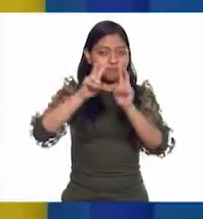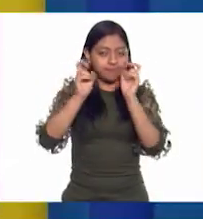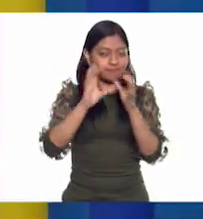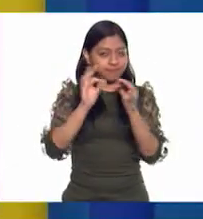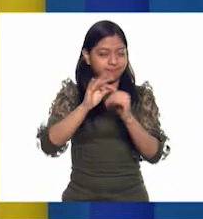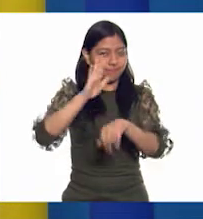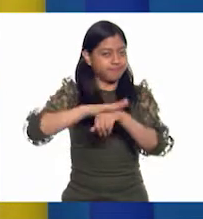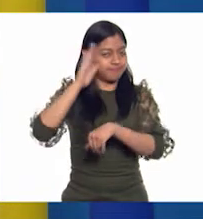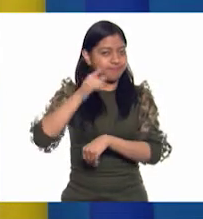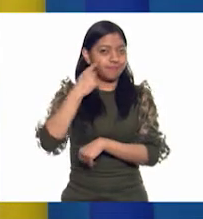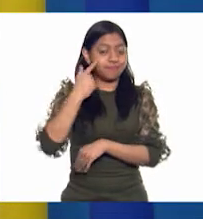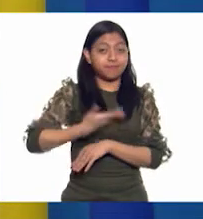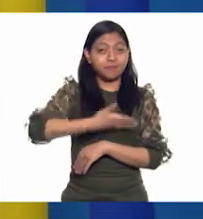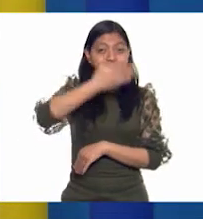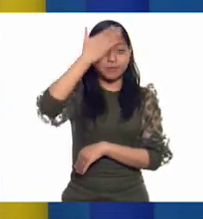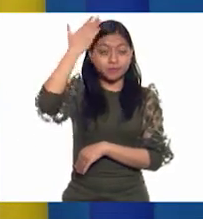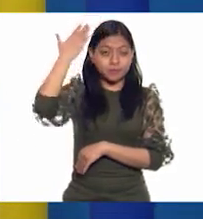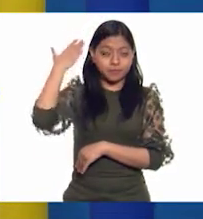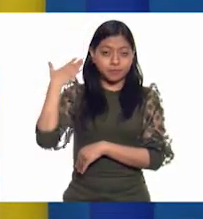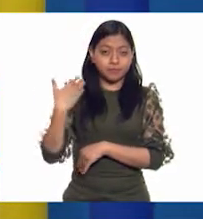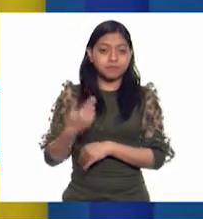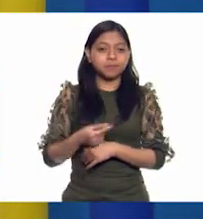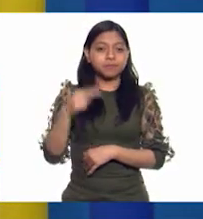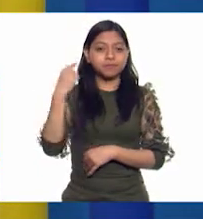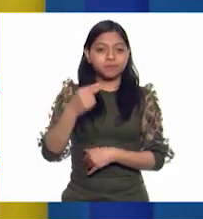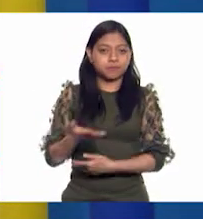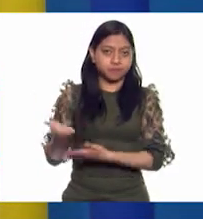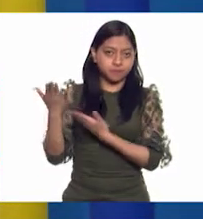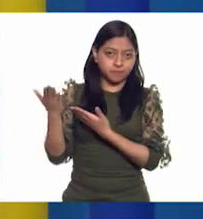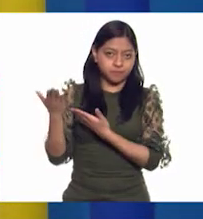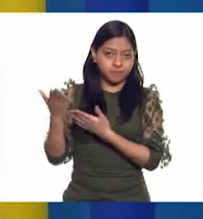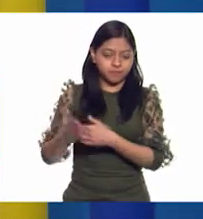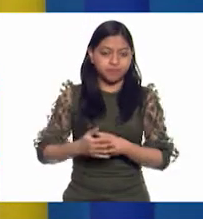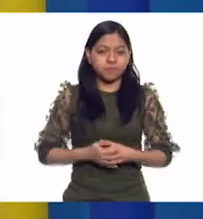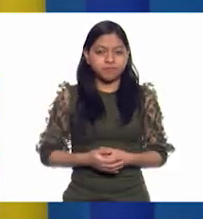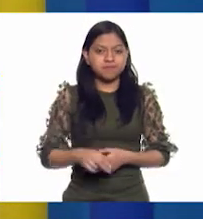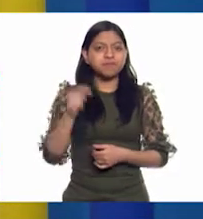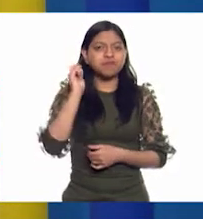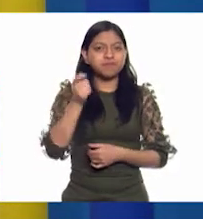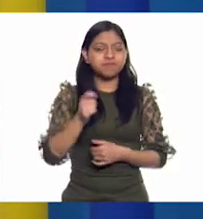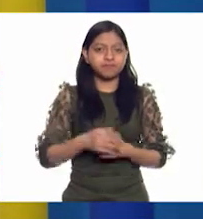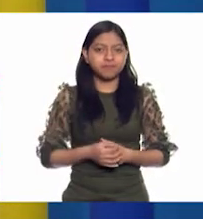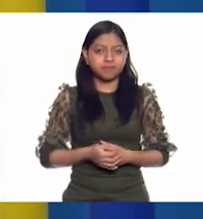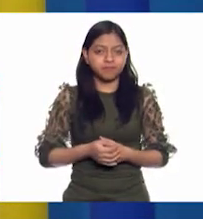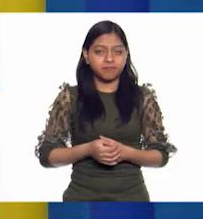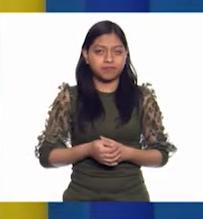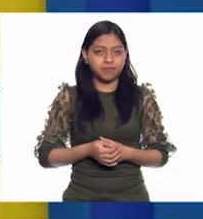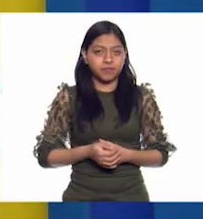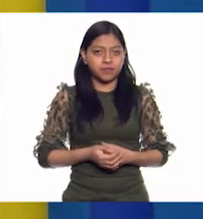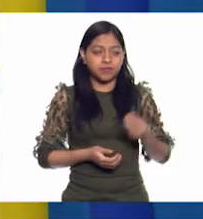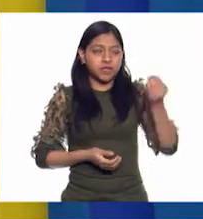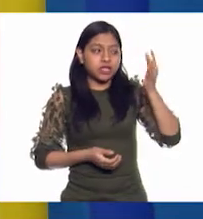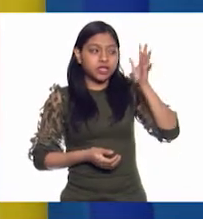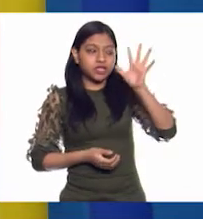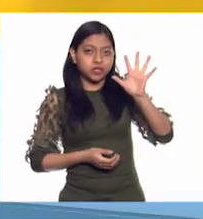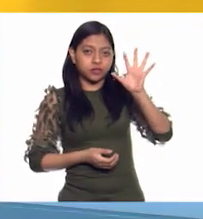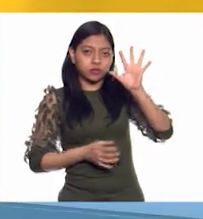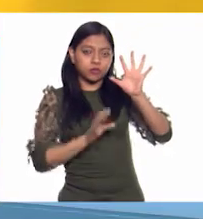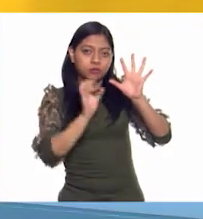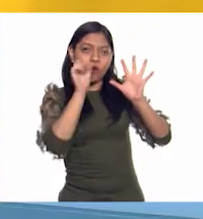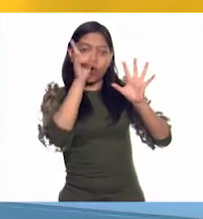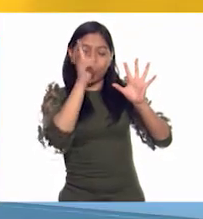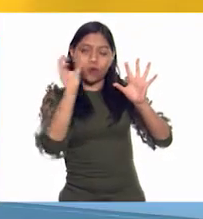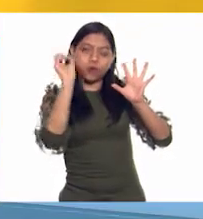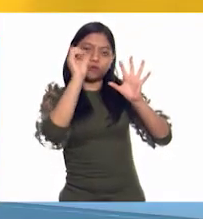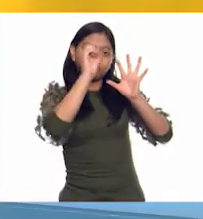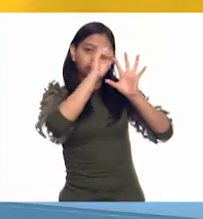María. Anteriormente al eclipse solar lo llamaban Tonatiuh-Cualo, que quiere decir comedora de sol. Sí,